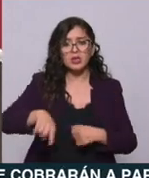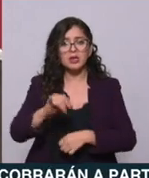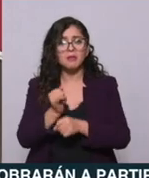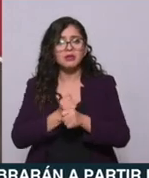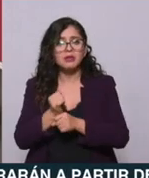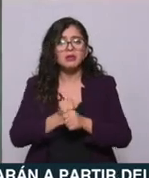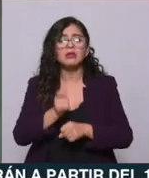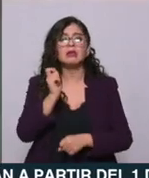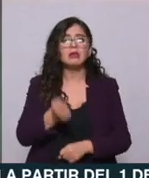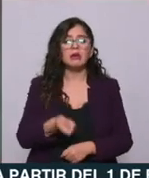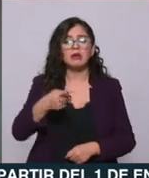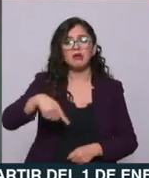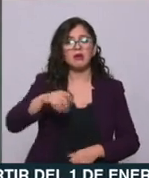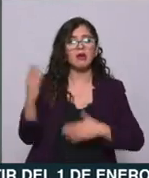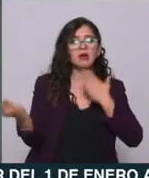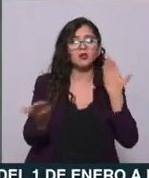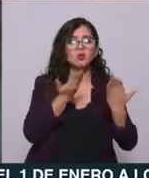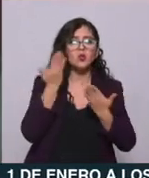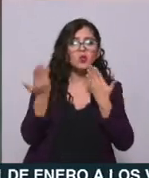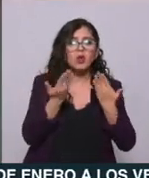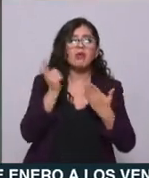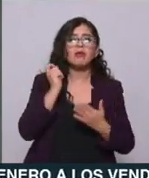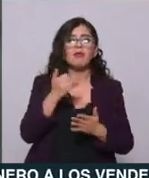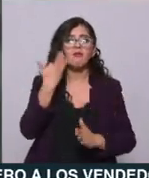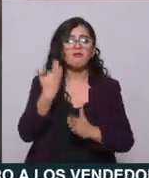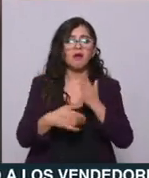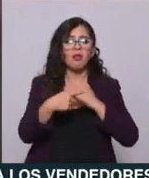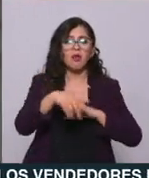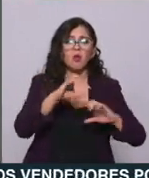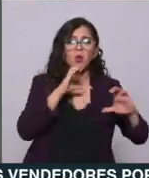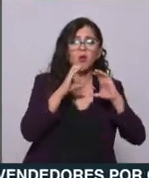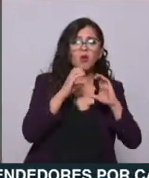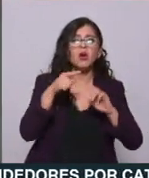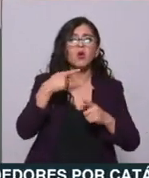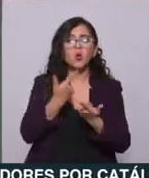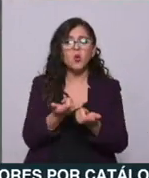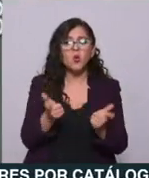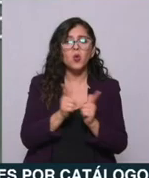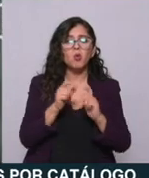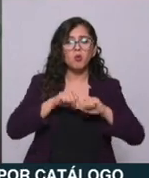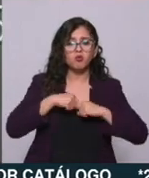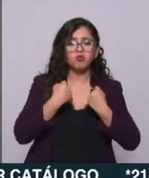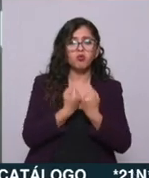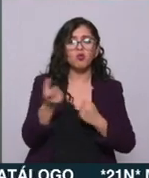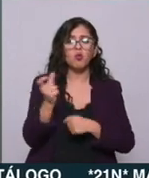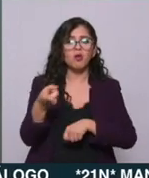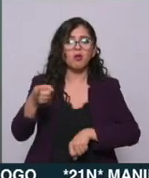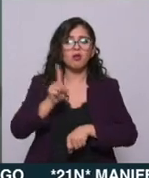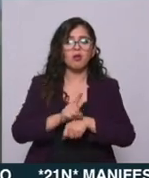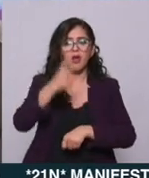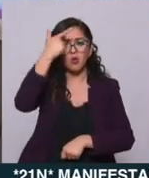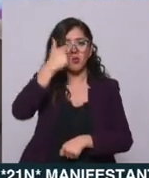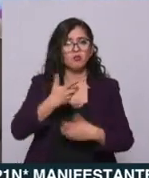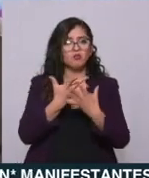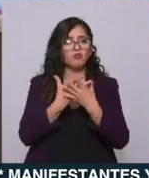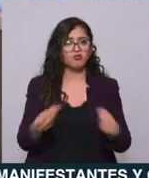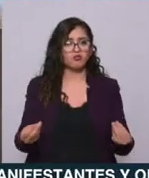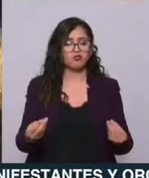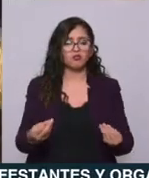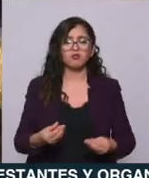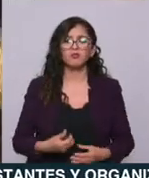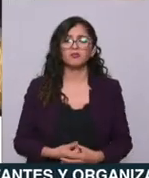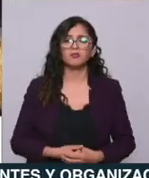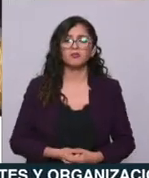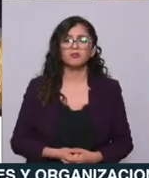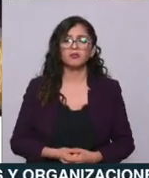investigaciones, se descartó que los estudiantes hayan tenido comunicación con grupos de criminales la noche de su desaparición. Este